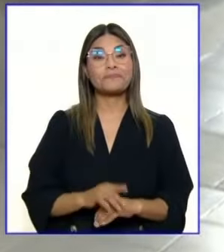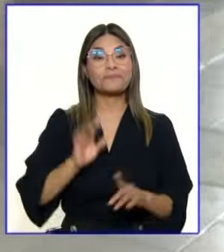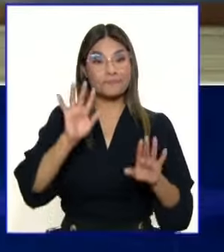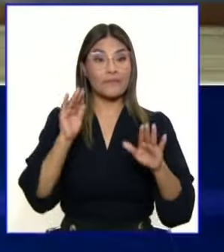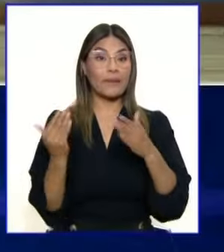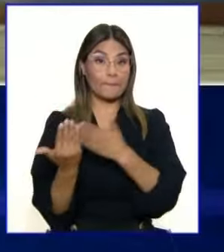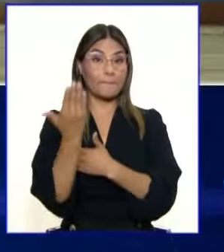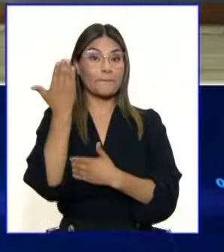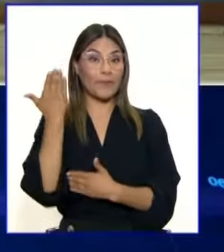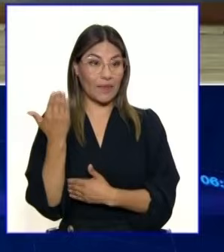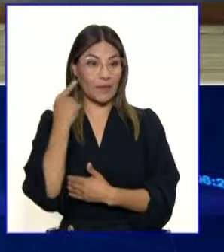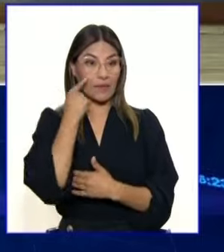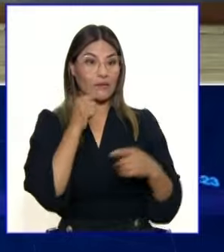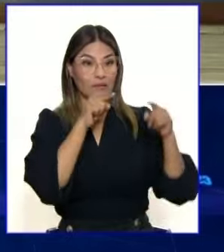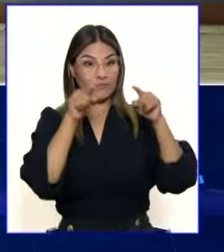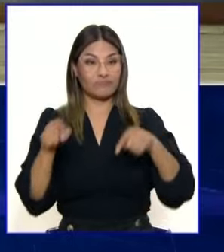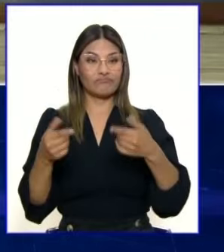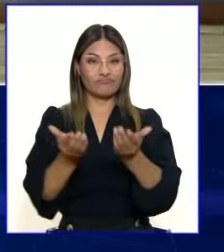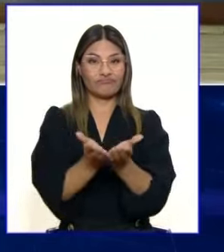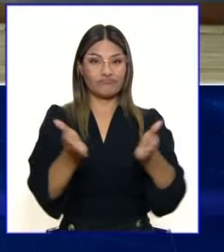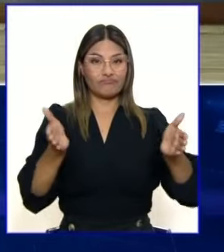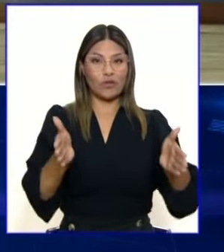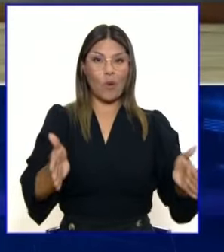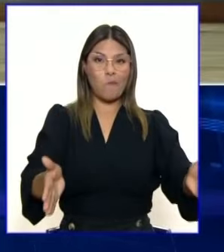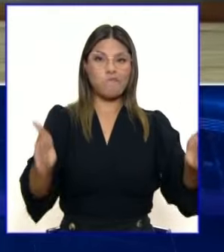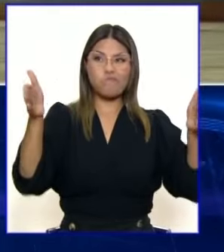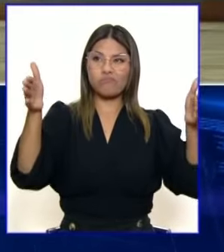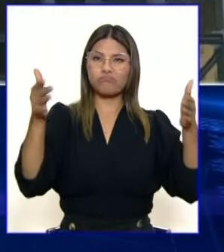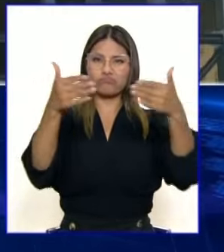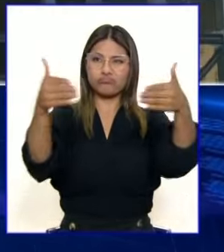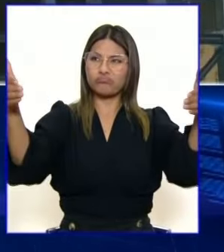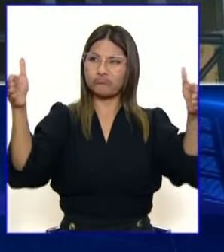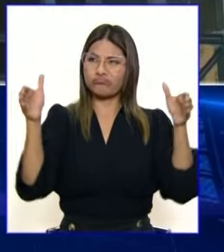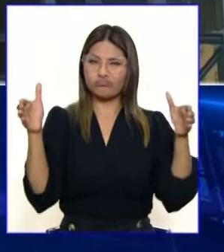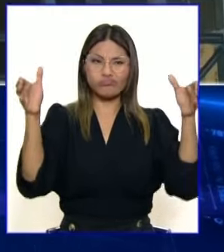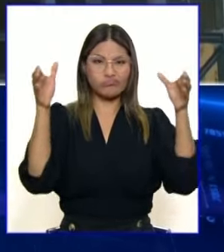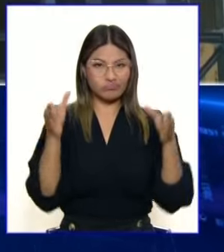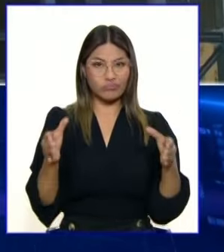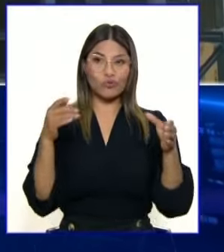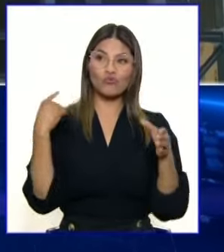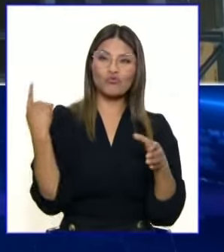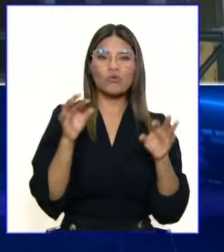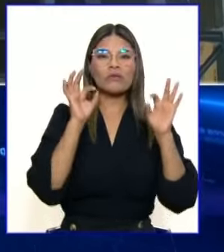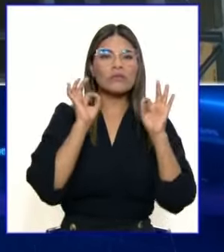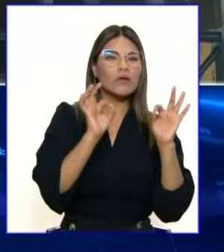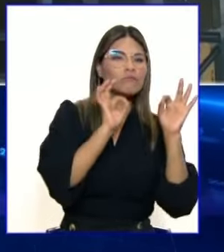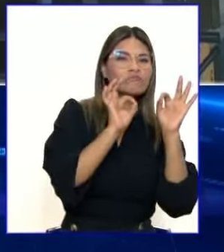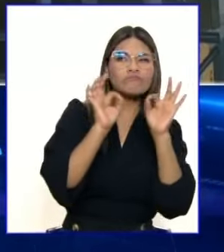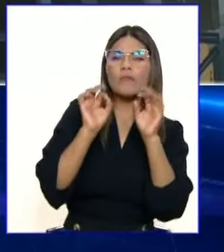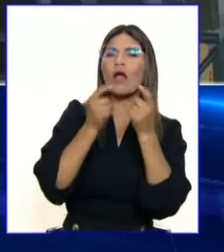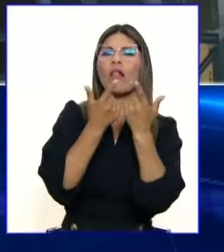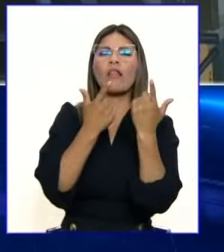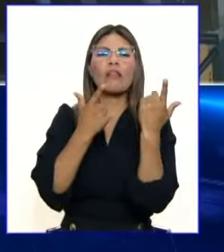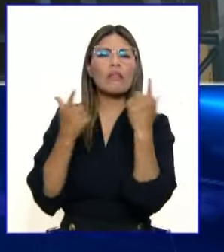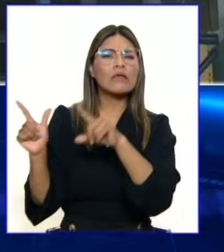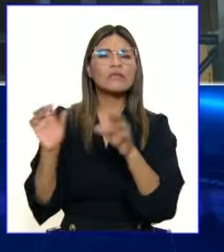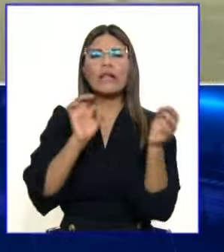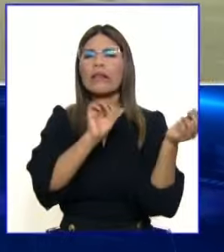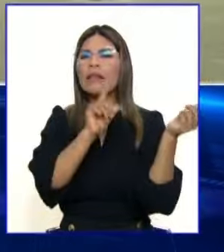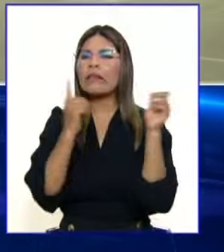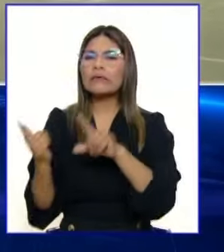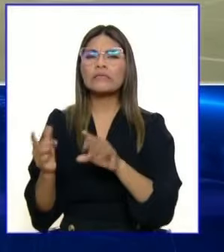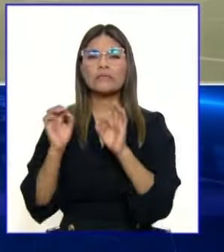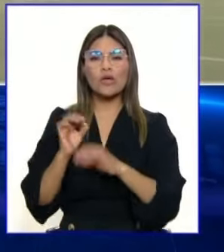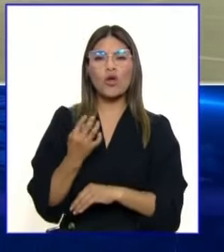mañana en las instalaciones, en la zona portuaria, y pudimos observar, pues, ya que todo está listo, Alex. Cuatro buques